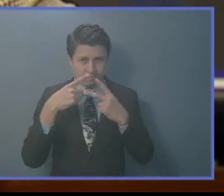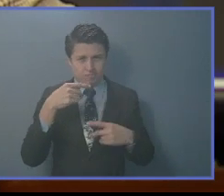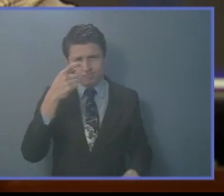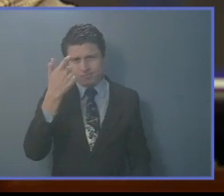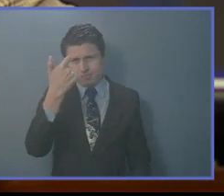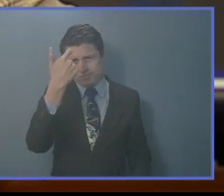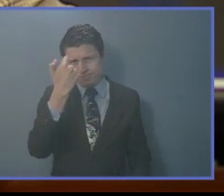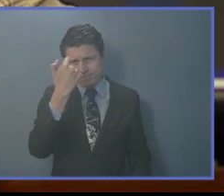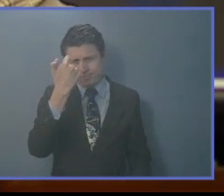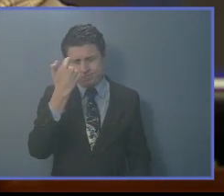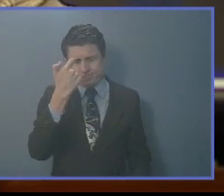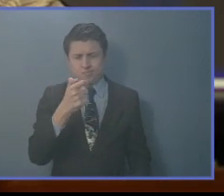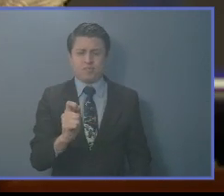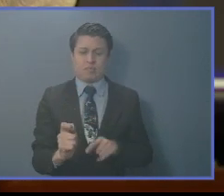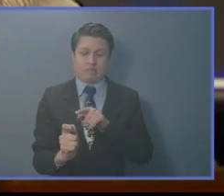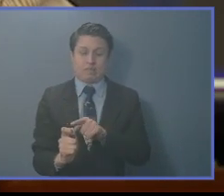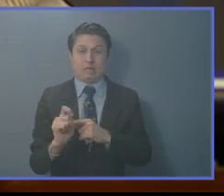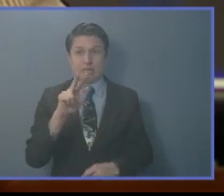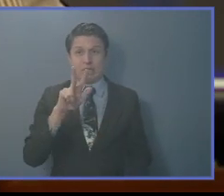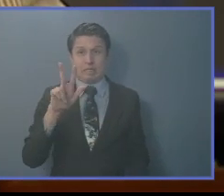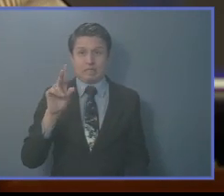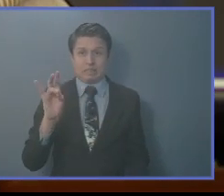o más, no se le permitirá el acceso.